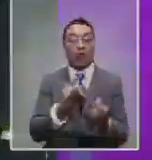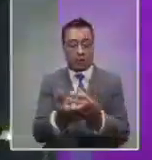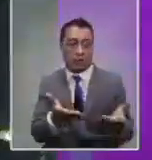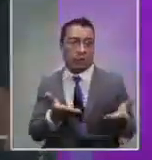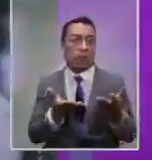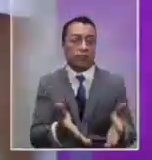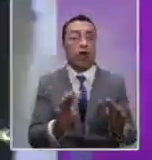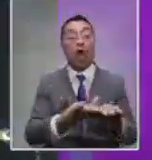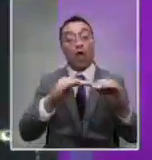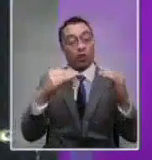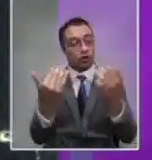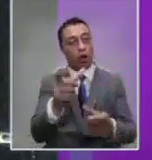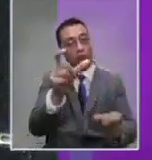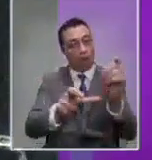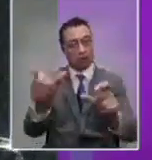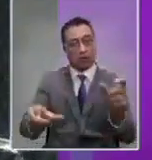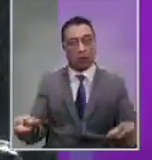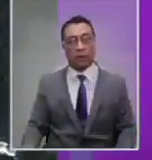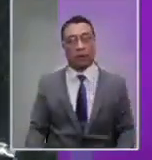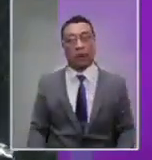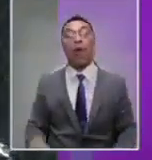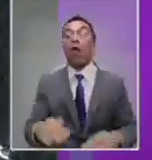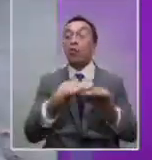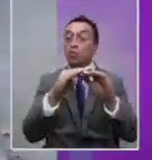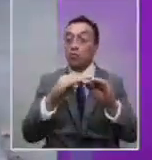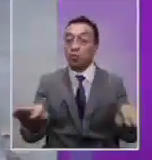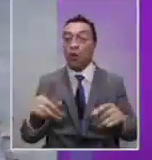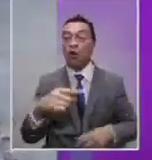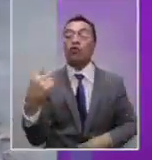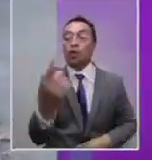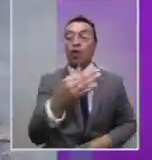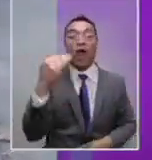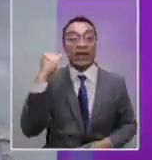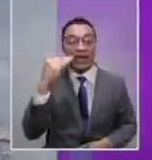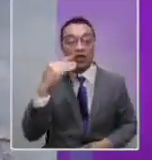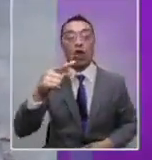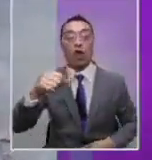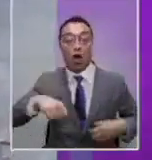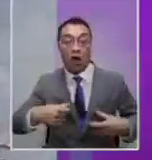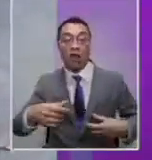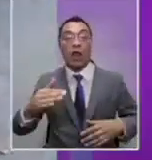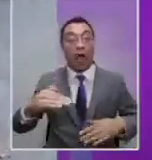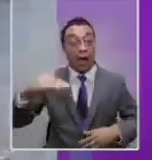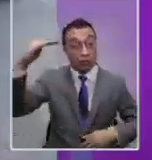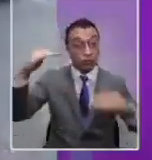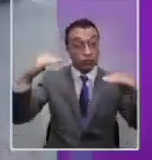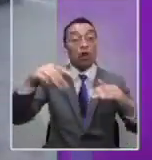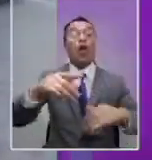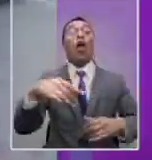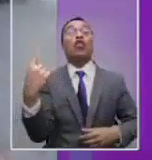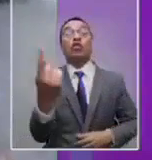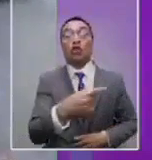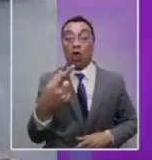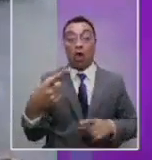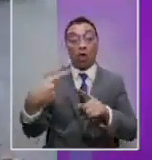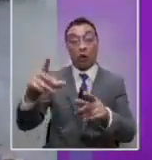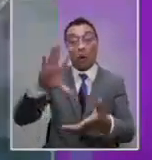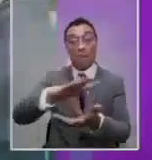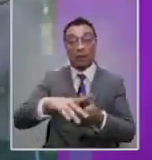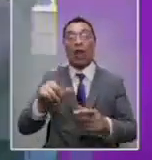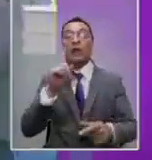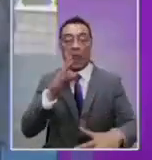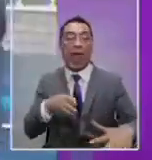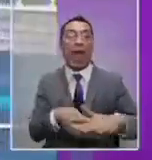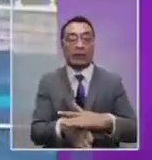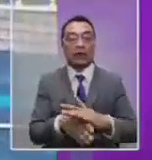universal que van en protección de toda la población. De la misma manera, los niños, niñas y adolescentes inmigrantes de Chile cuentan